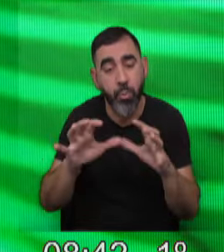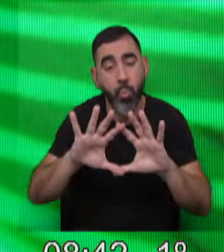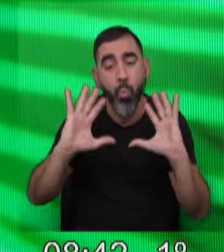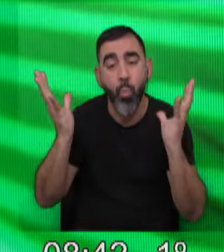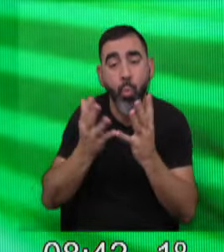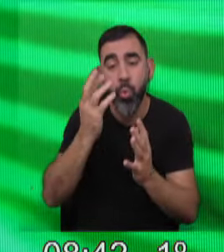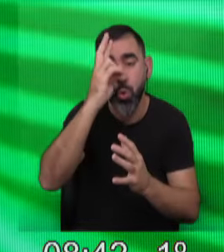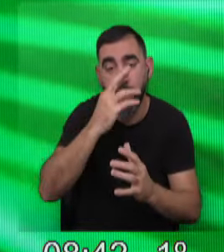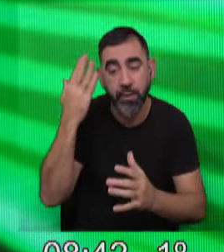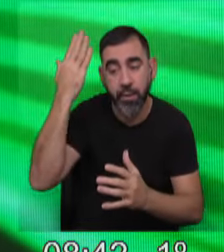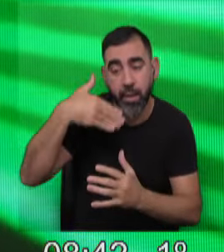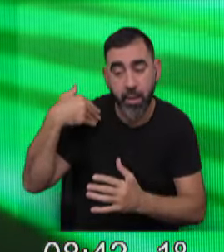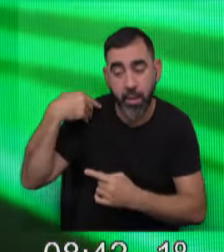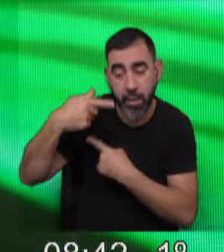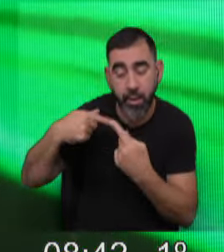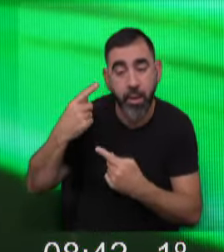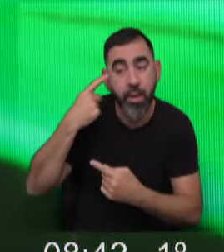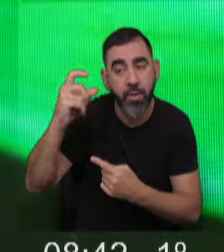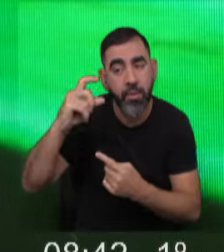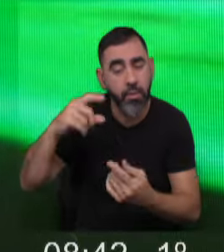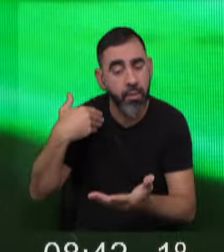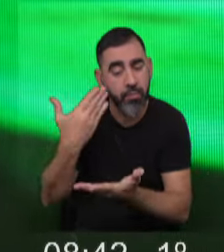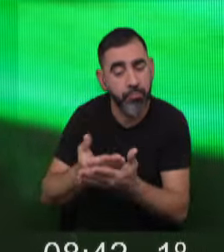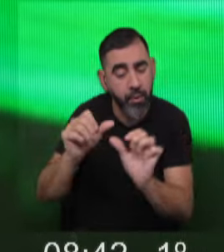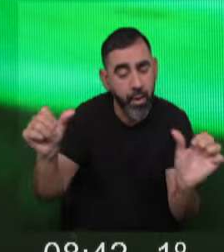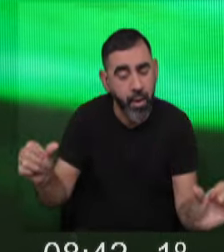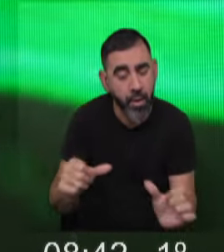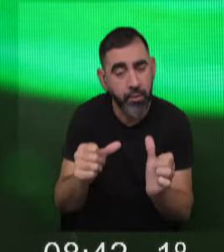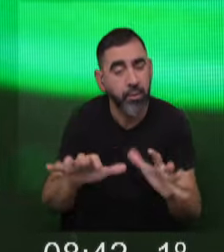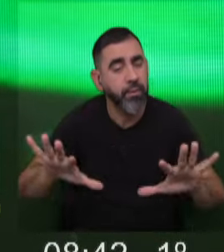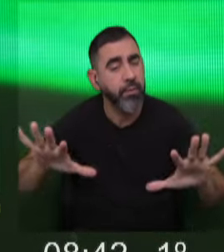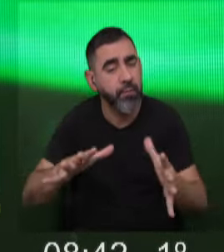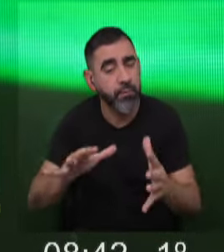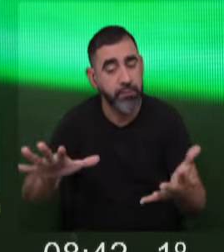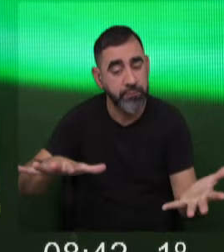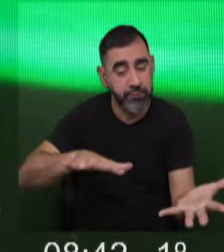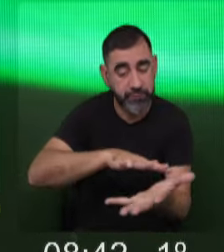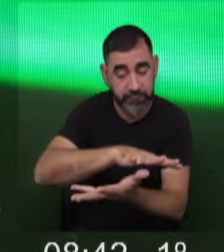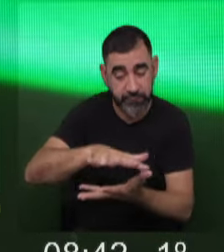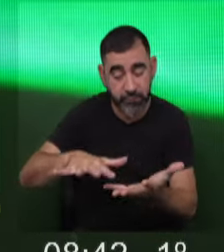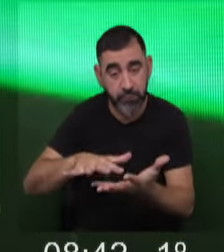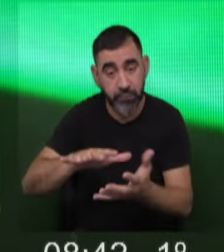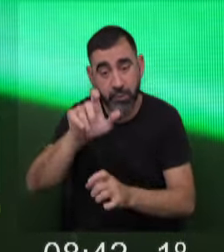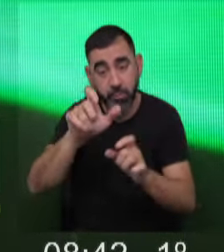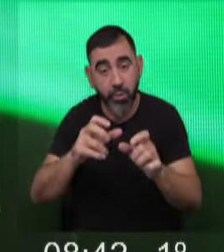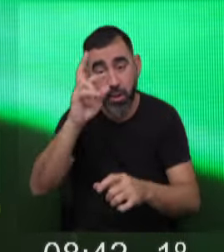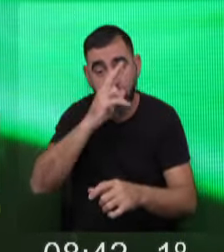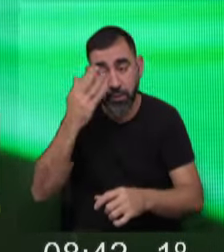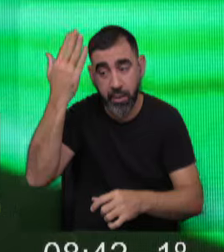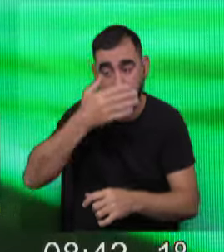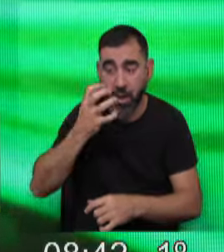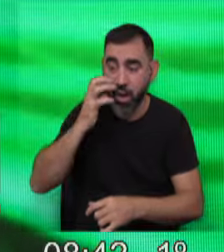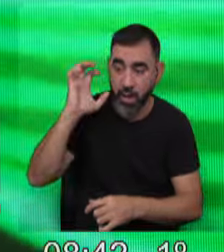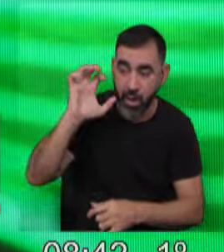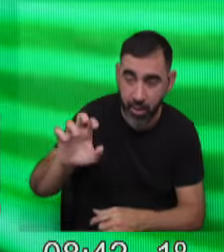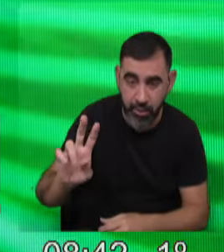particular, surge esta idea de hacer un observatorio precisamente por esta necesidad de, bueno, ver qué pasa con la situación de la población afro, con el racismo en el Uruguay,